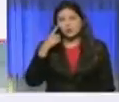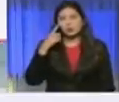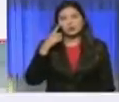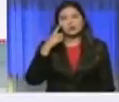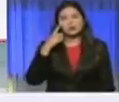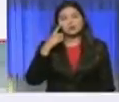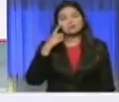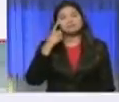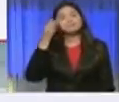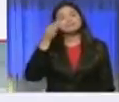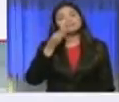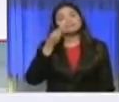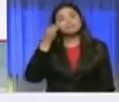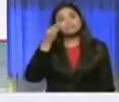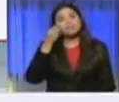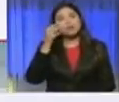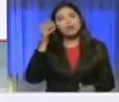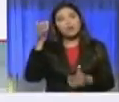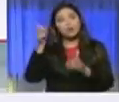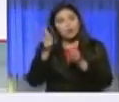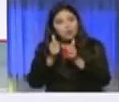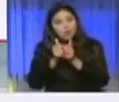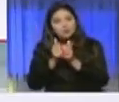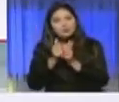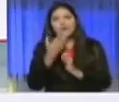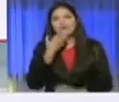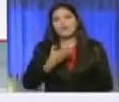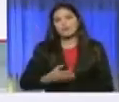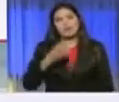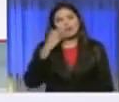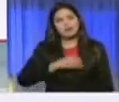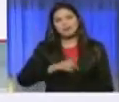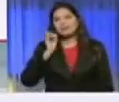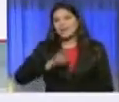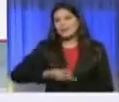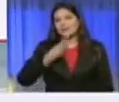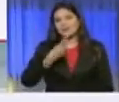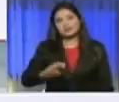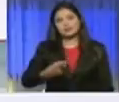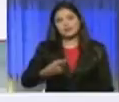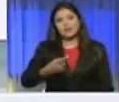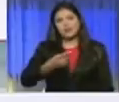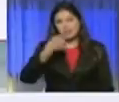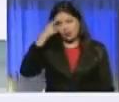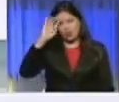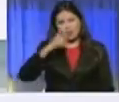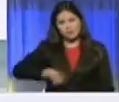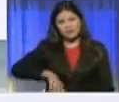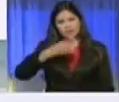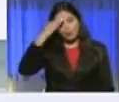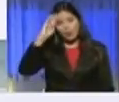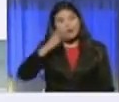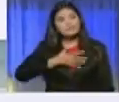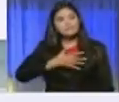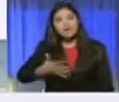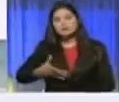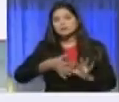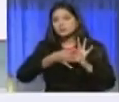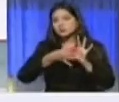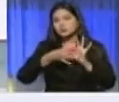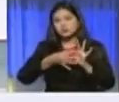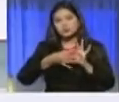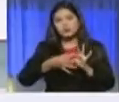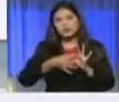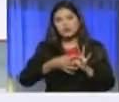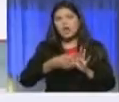junto al comandante Fidel Castro, tenemos que decir. Prácticamente todos los mecanismos que surgieron de cooperación en esa